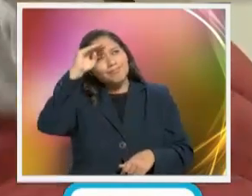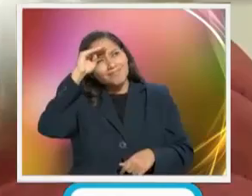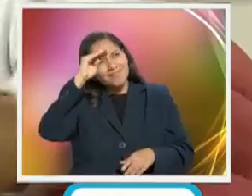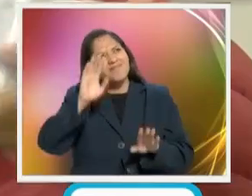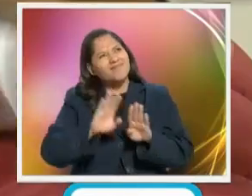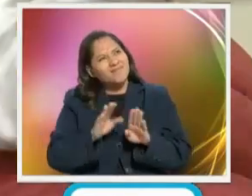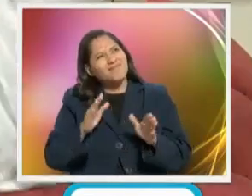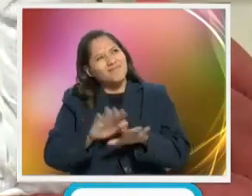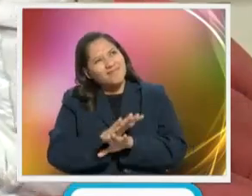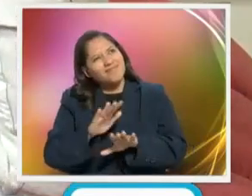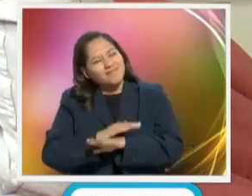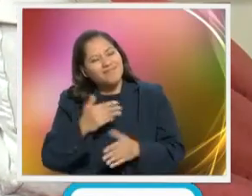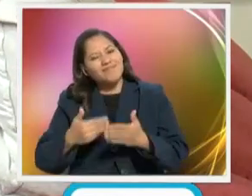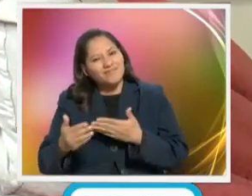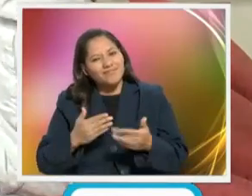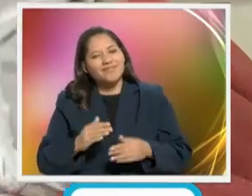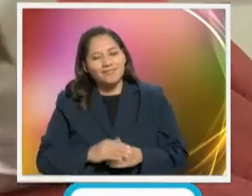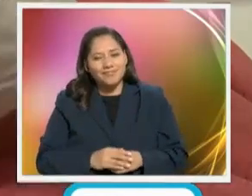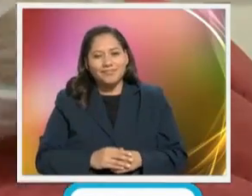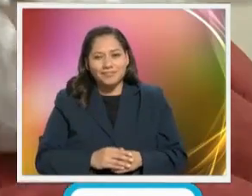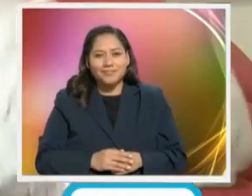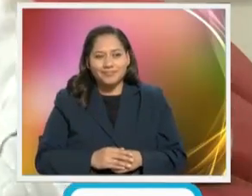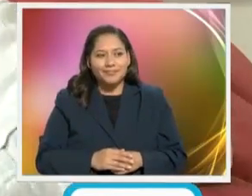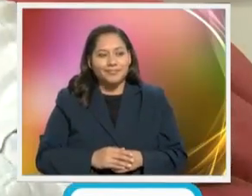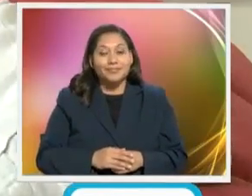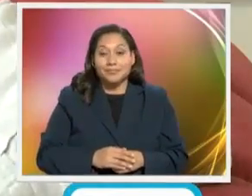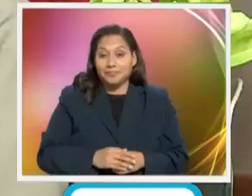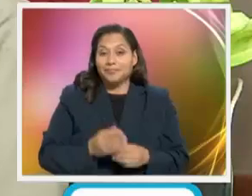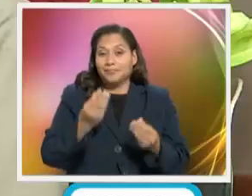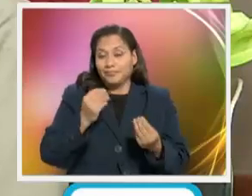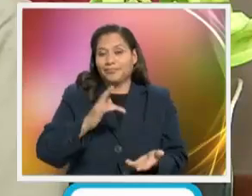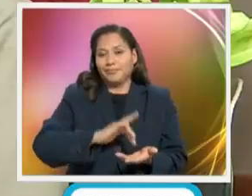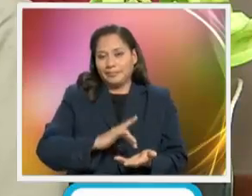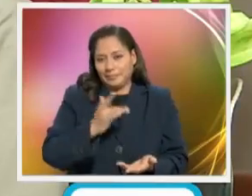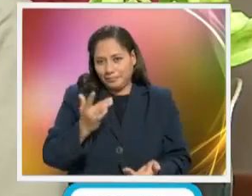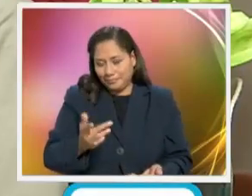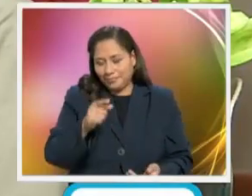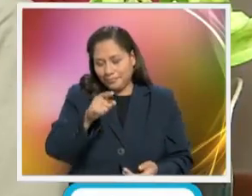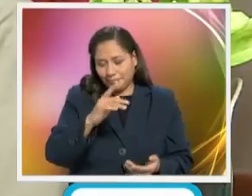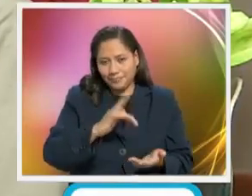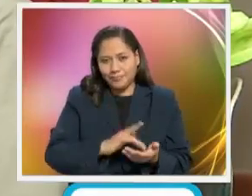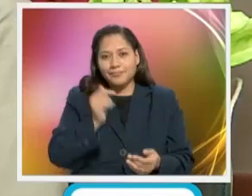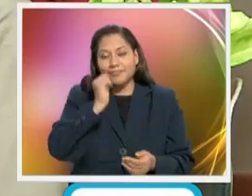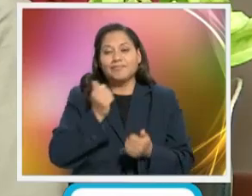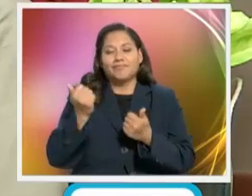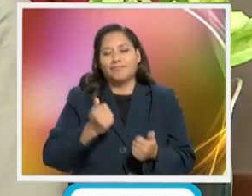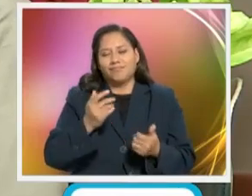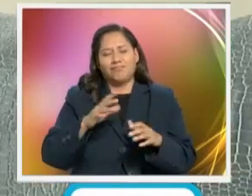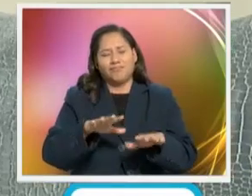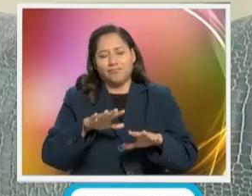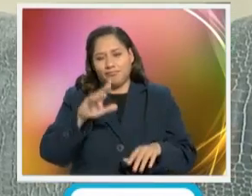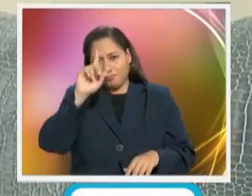la tecnología y también el momento histórico que vives, ¿no? Sí. Y José bueno, pues María, nada. muchas gracias. Muchas gracias a ustedes. Siempre nos traes grandes